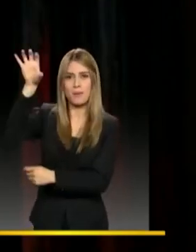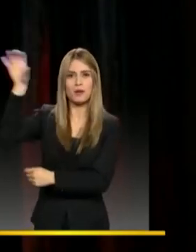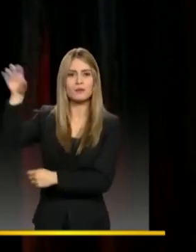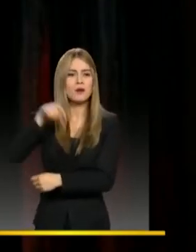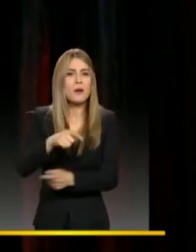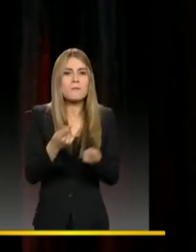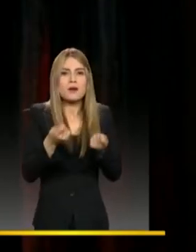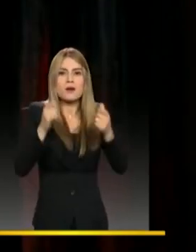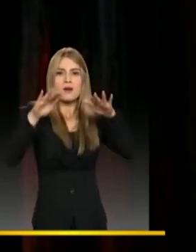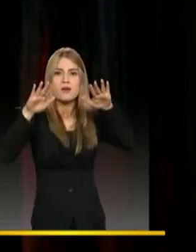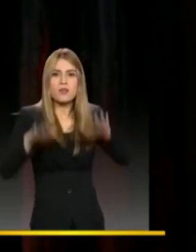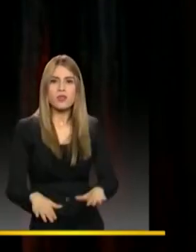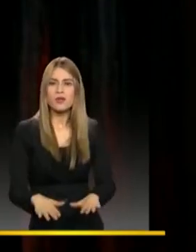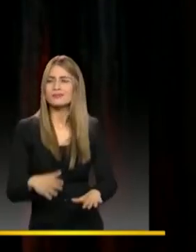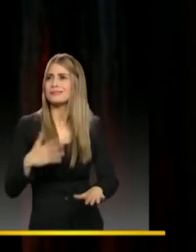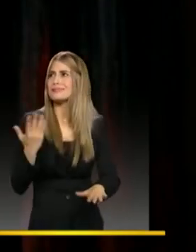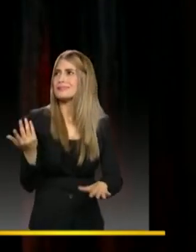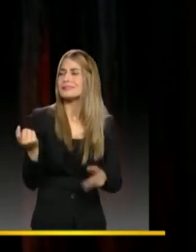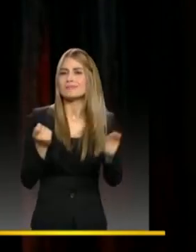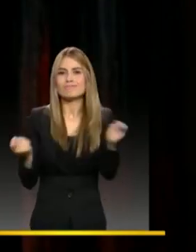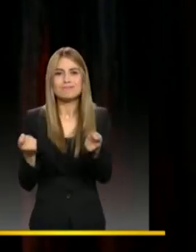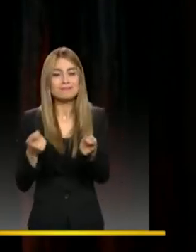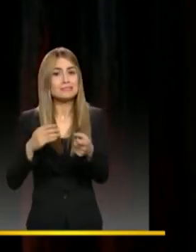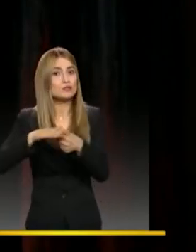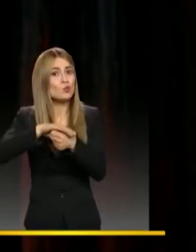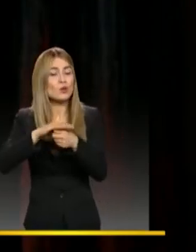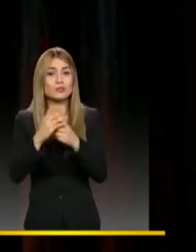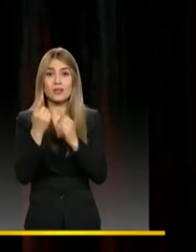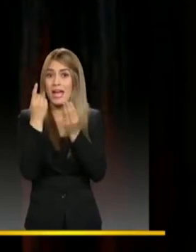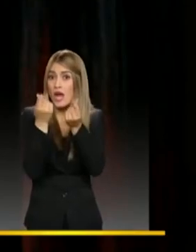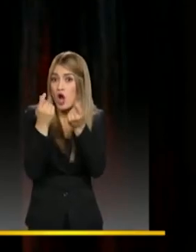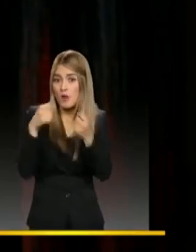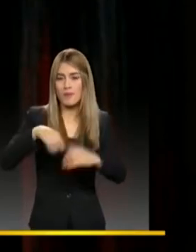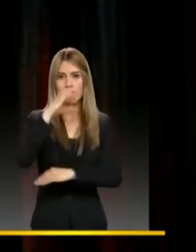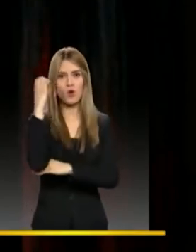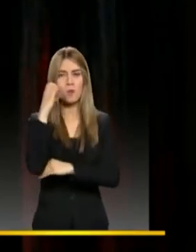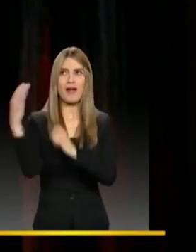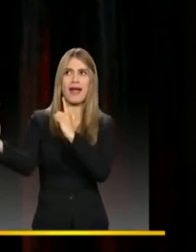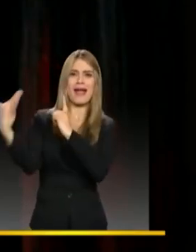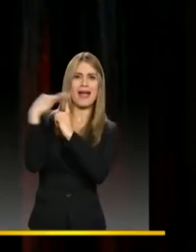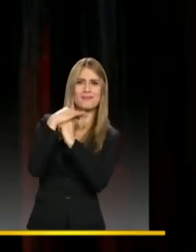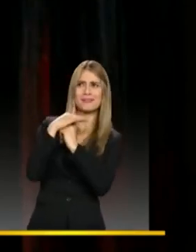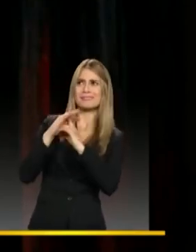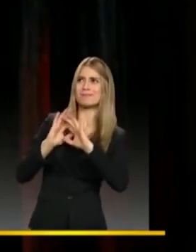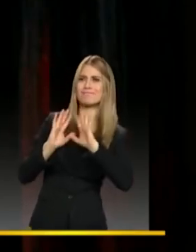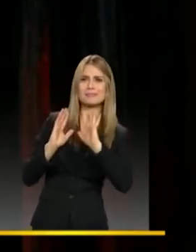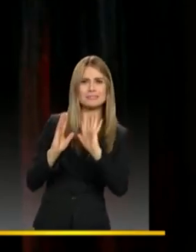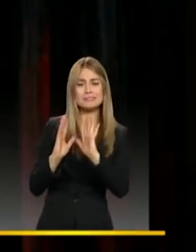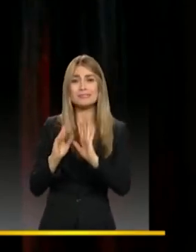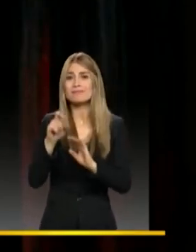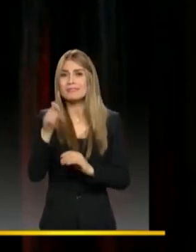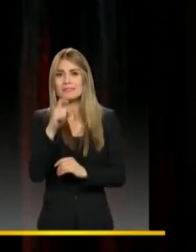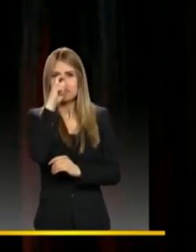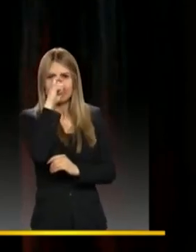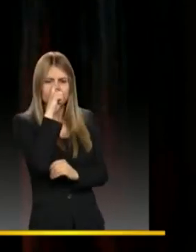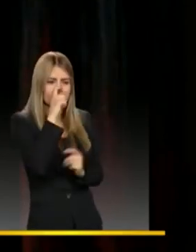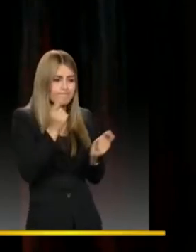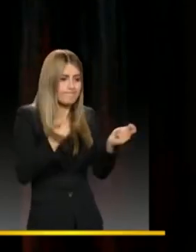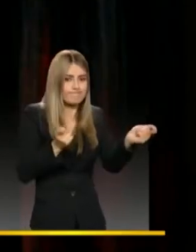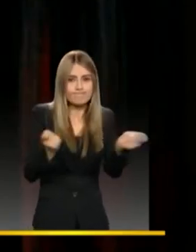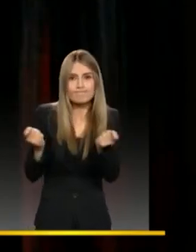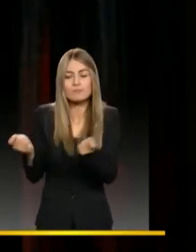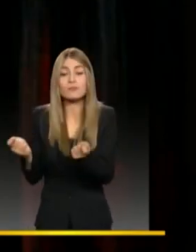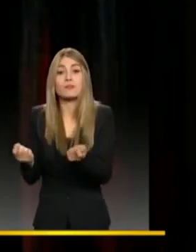finanzas, redujo nuestros recursos para invertir y nos obligó a apretarnos el cinturón.